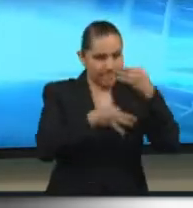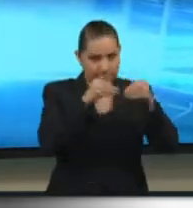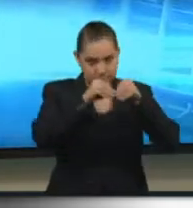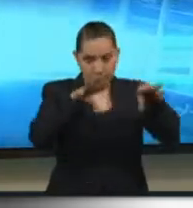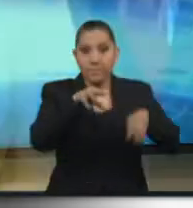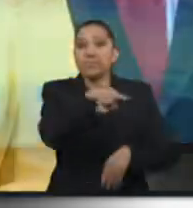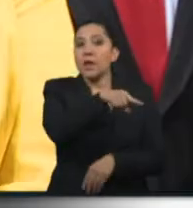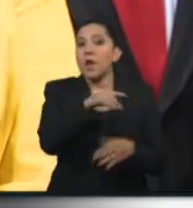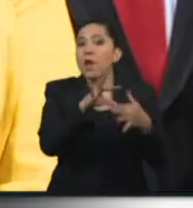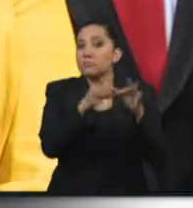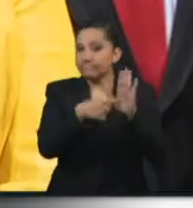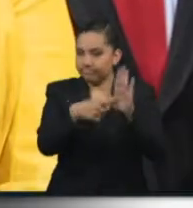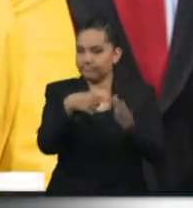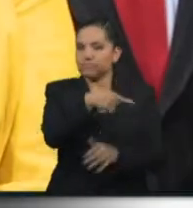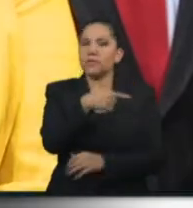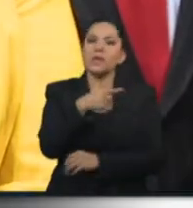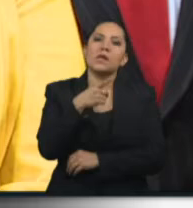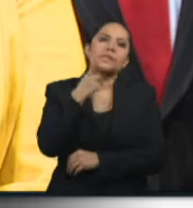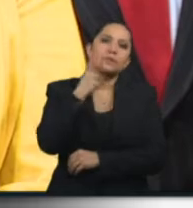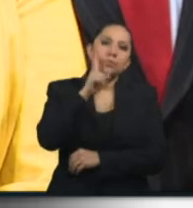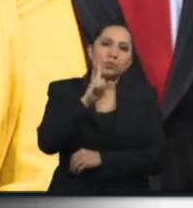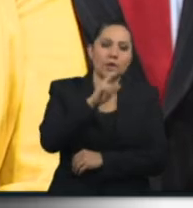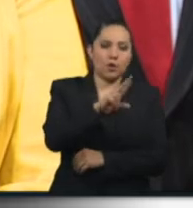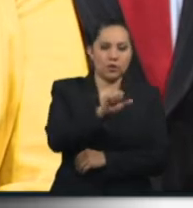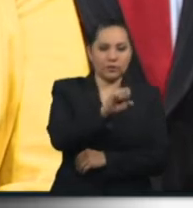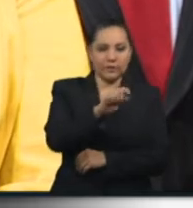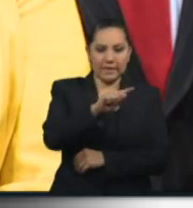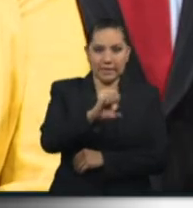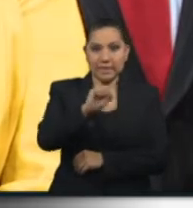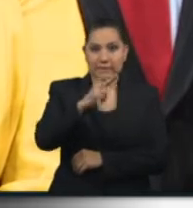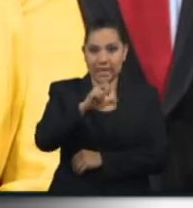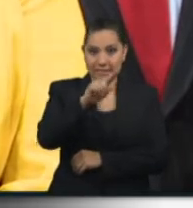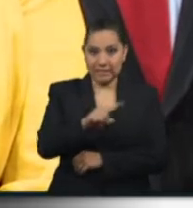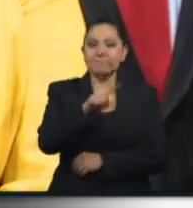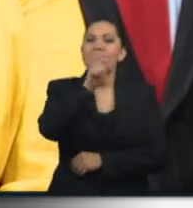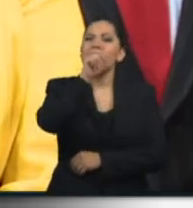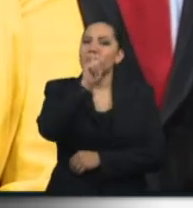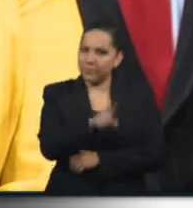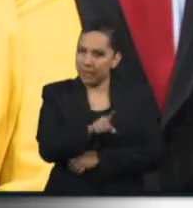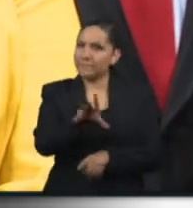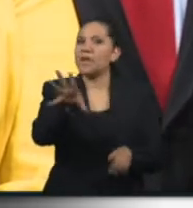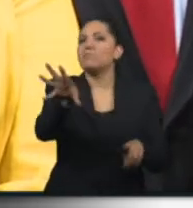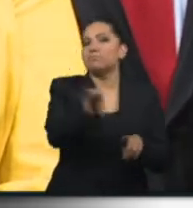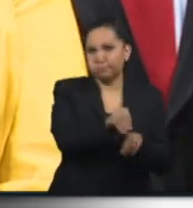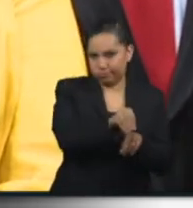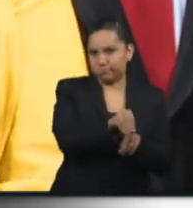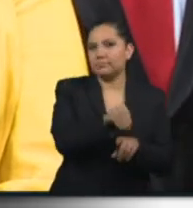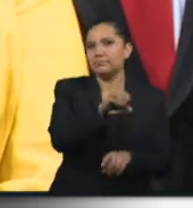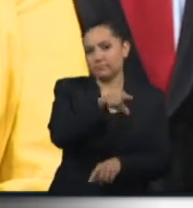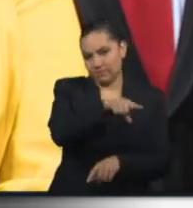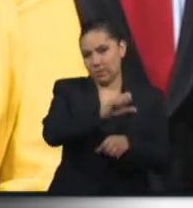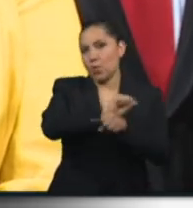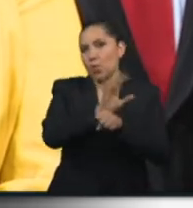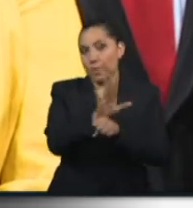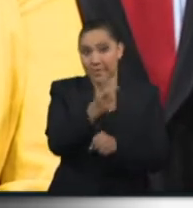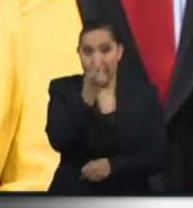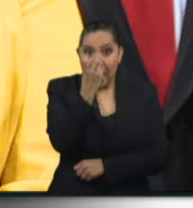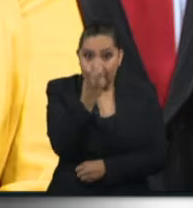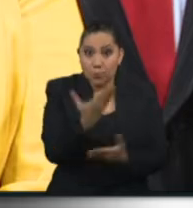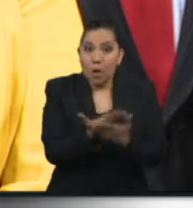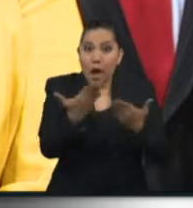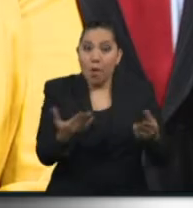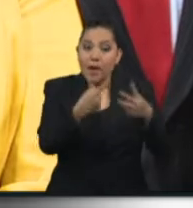Rosete Sánchez dio positivo a la prueba del coronavirus COVID-19. Ya suman con ella 3 casos de legisladores contagiados